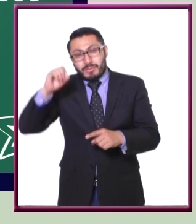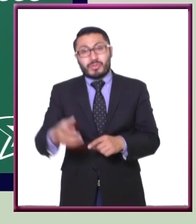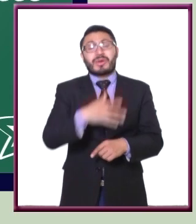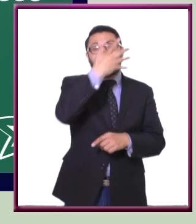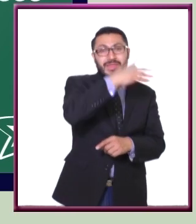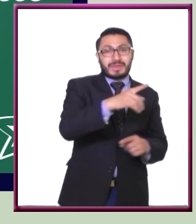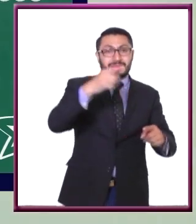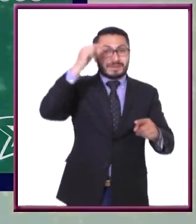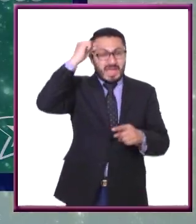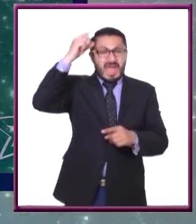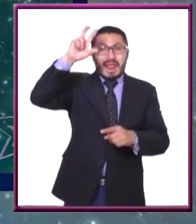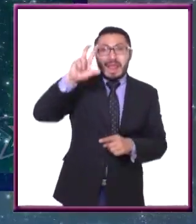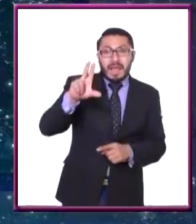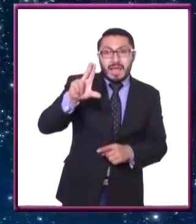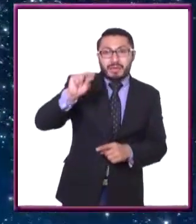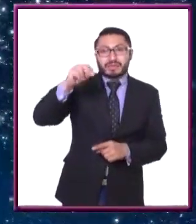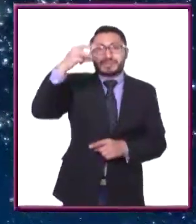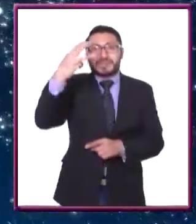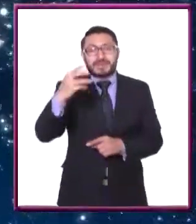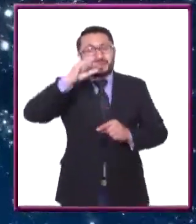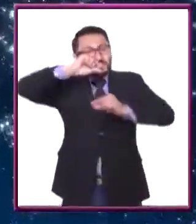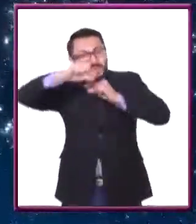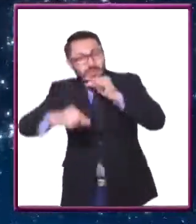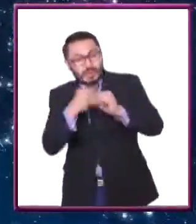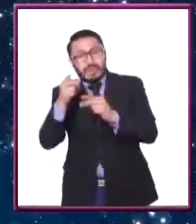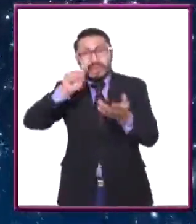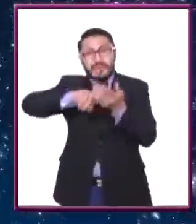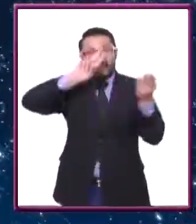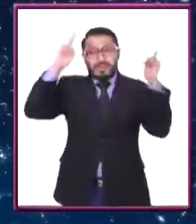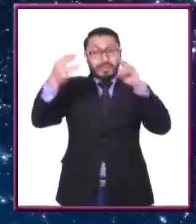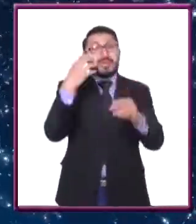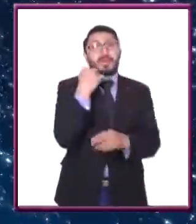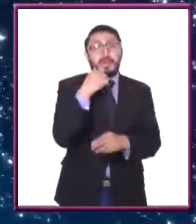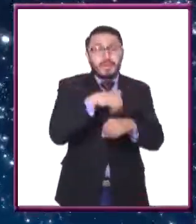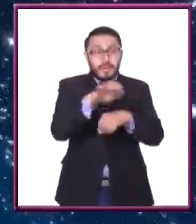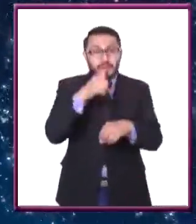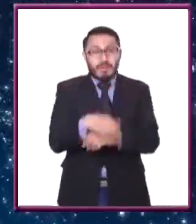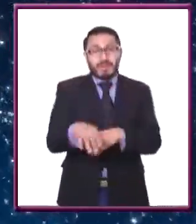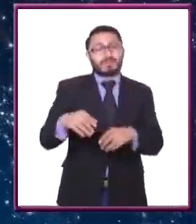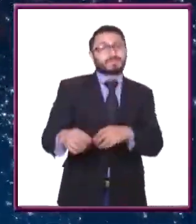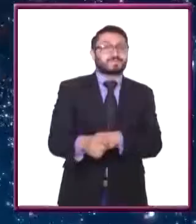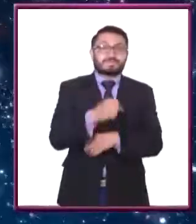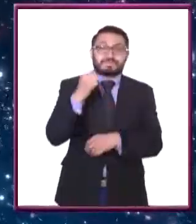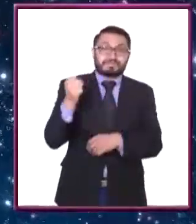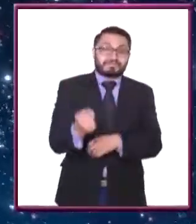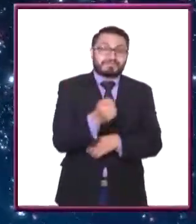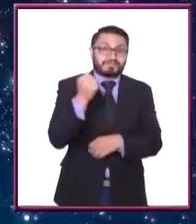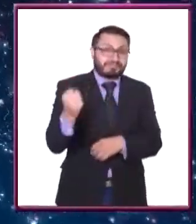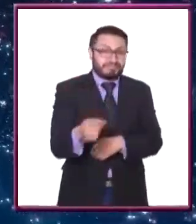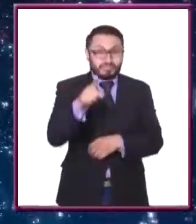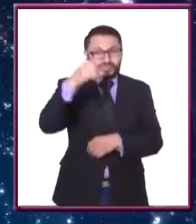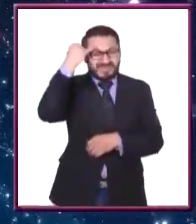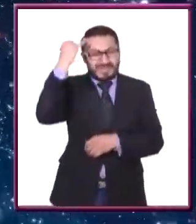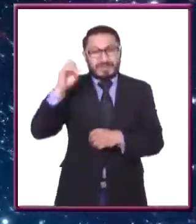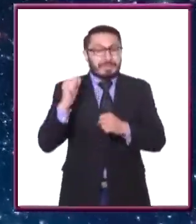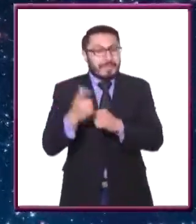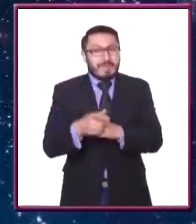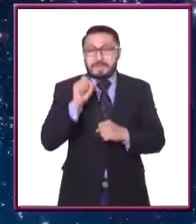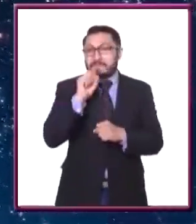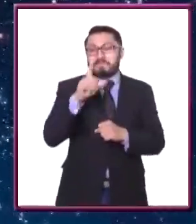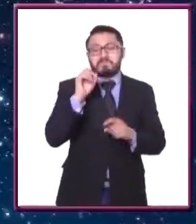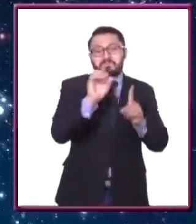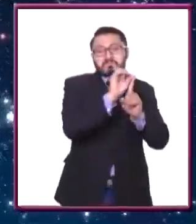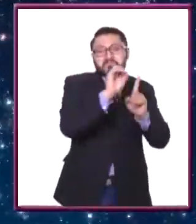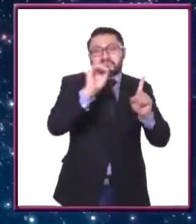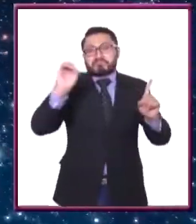10 a la 83 átomos en el universo. Este número es inmenso. ¿Te imaginas algo que